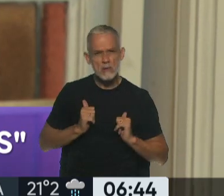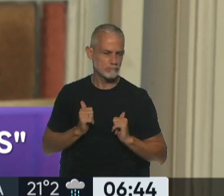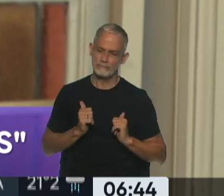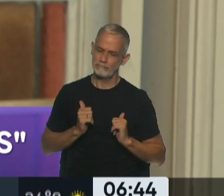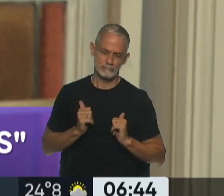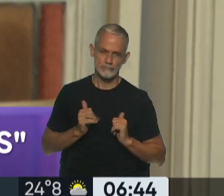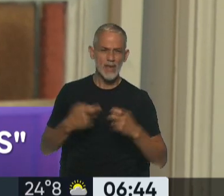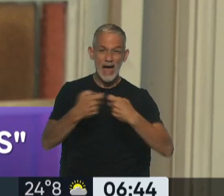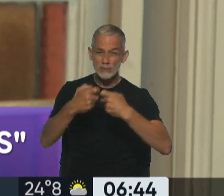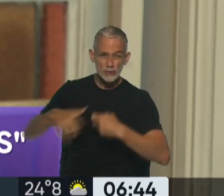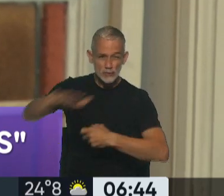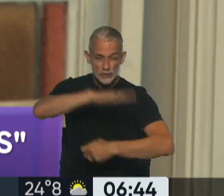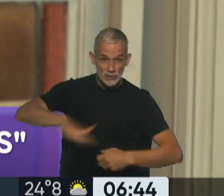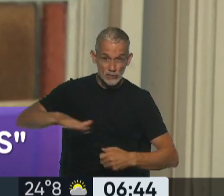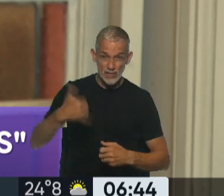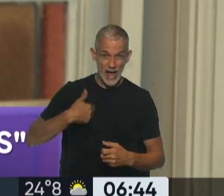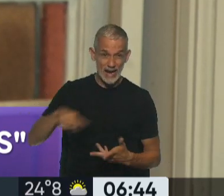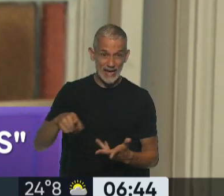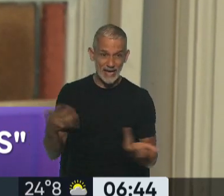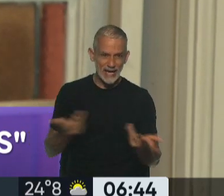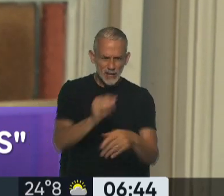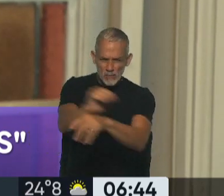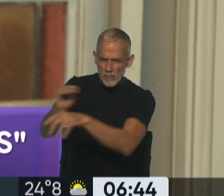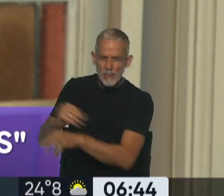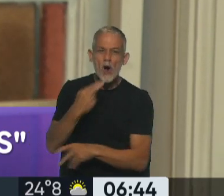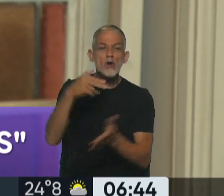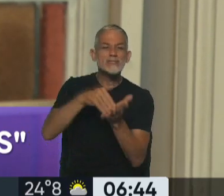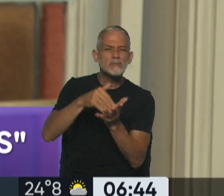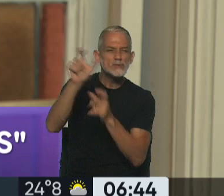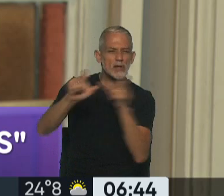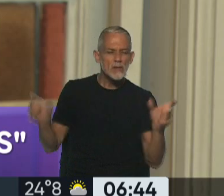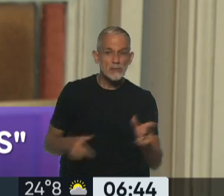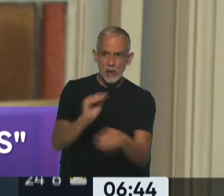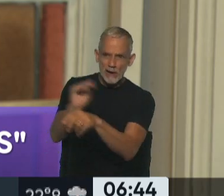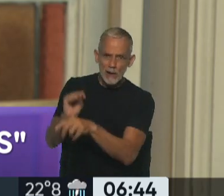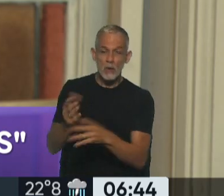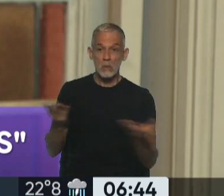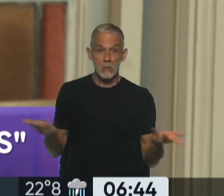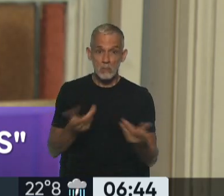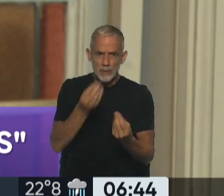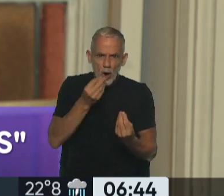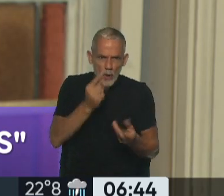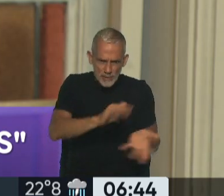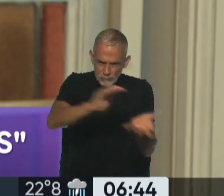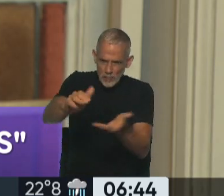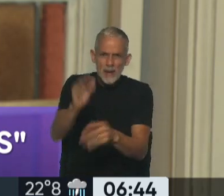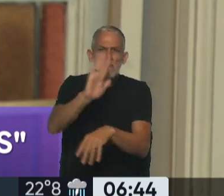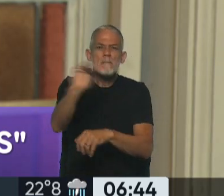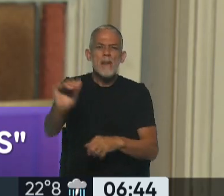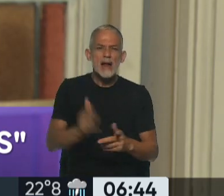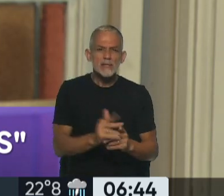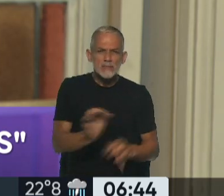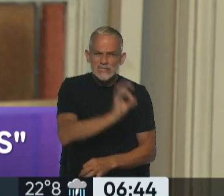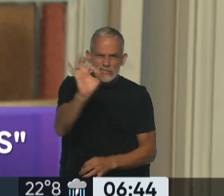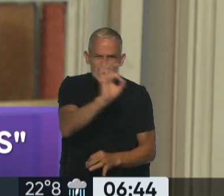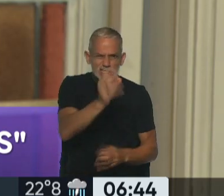comentar que las organizaciones sociales de este país, que alimentan a 11 millones de personas en todo el país, tendrían que haber recibido alimentos desde el martes. No recibieron